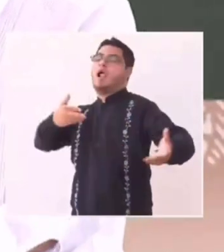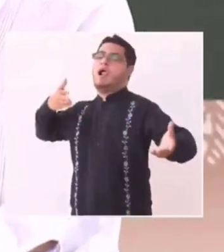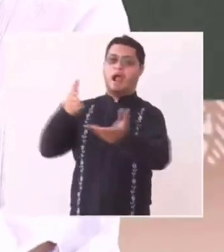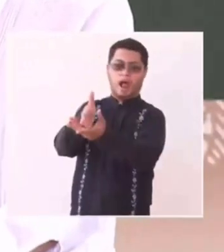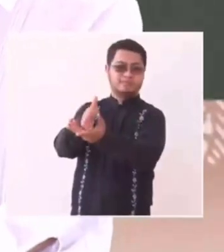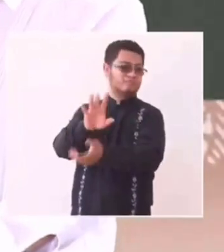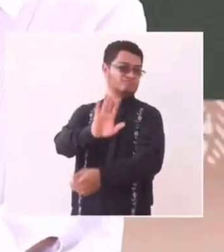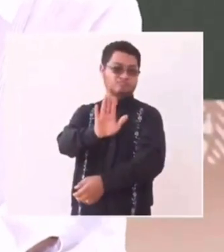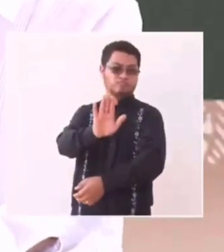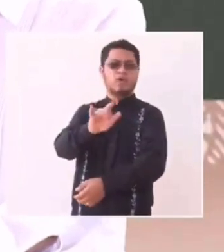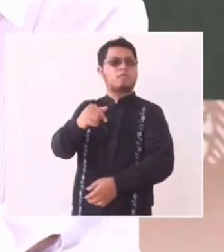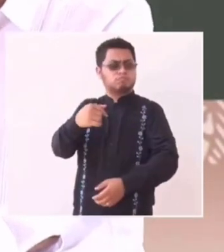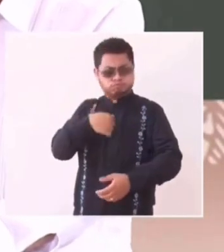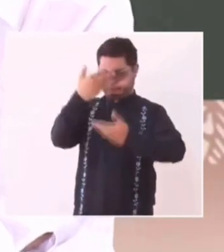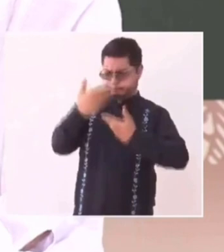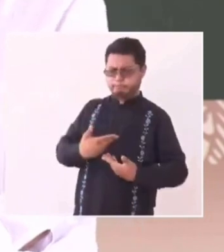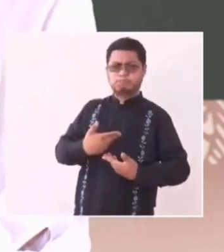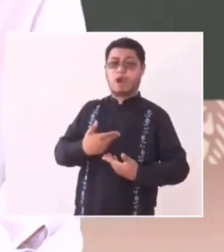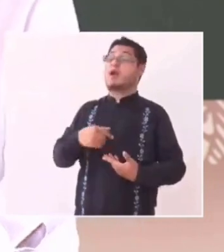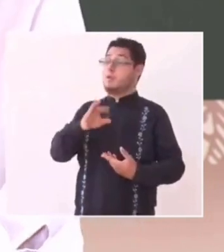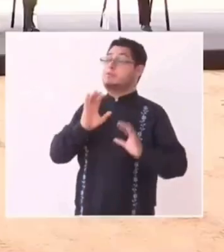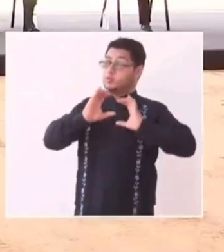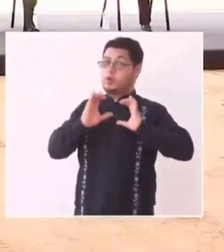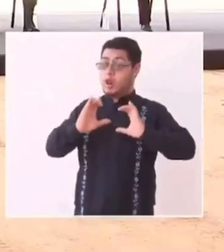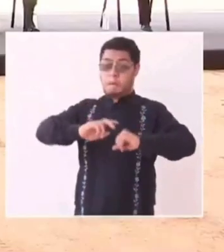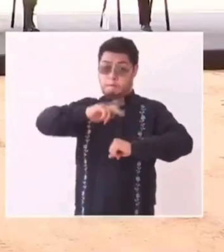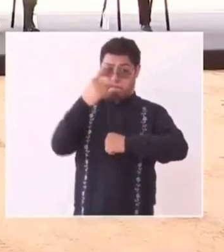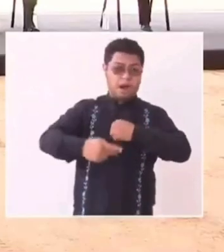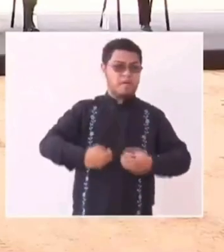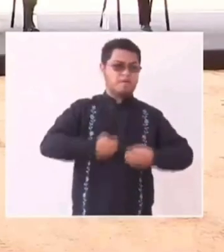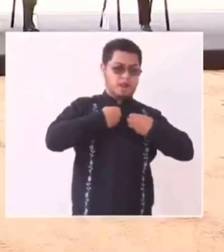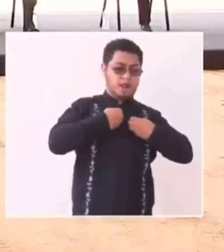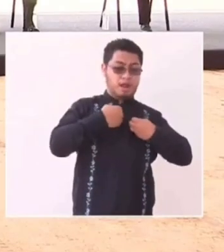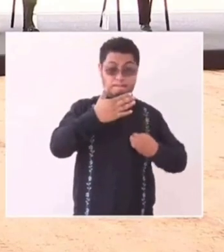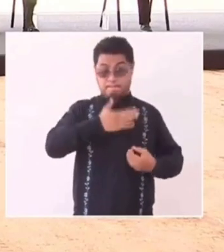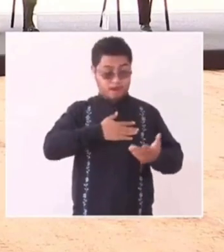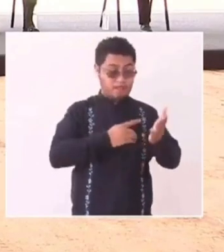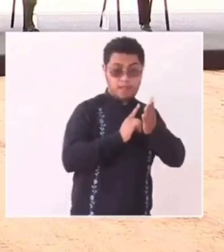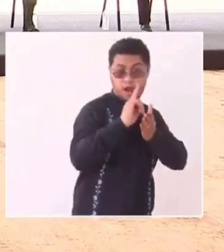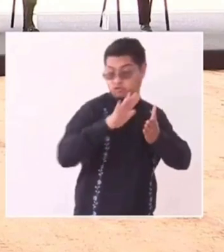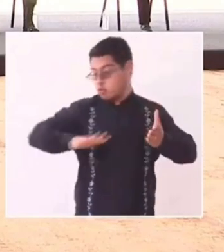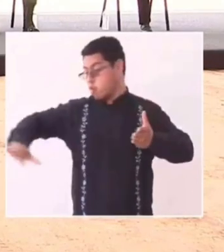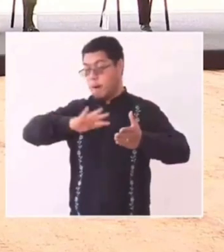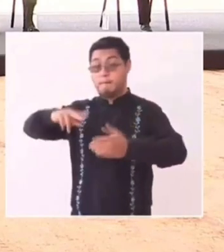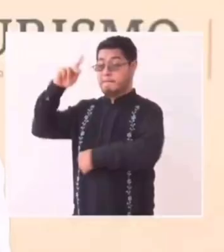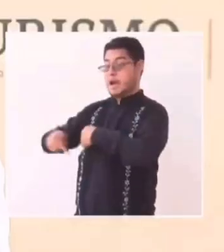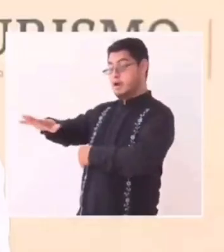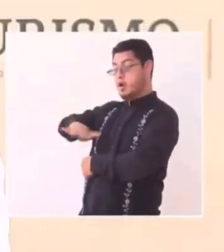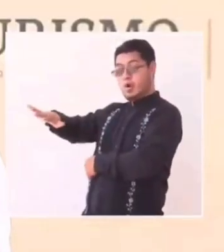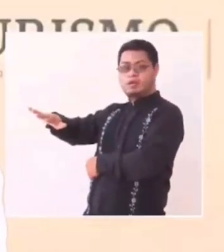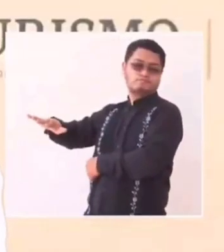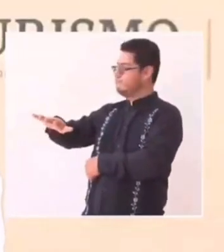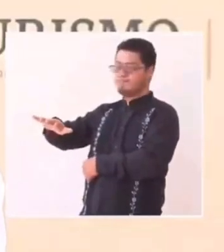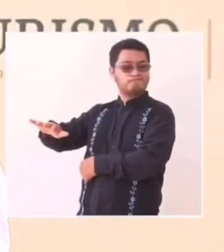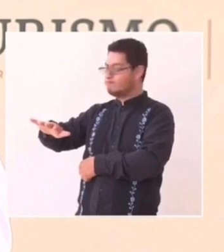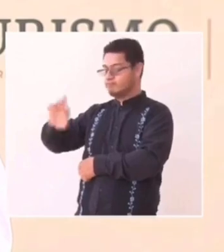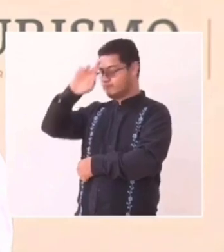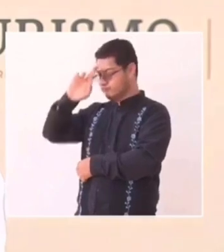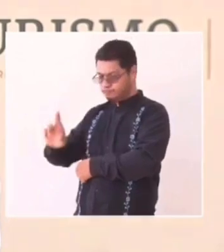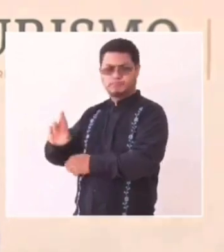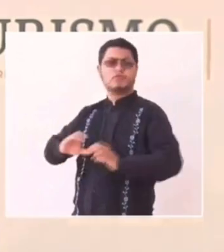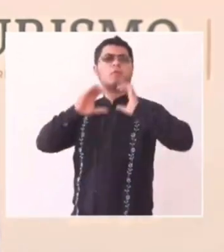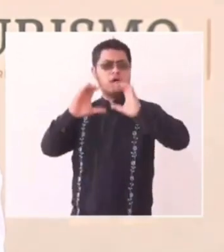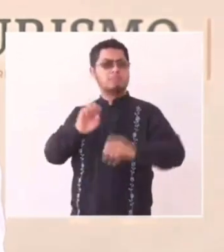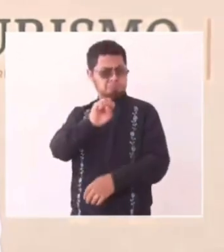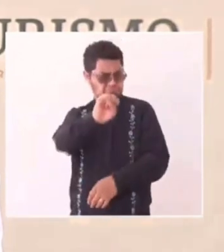Pero un dirigente puede poner en riesgo su vida, pero no tiene el derecho de poner en riesgo la vida de los demás. Entonces, sí,